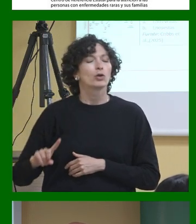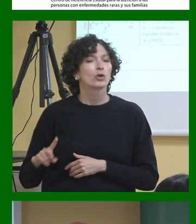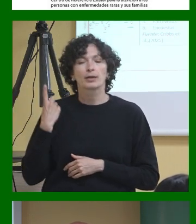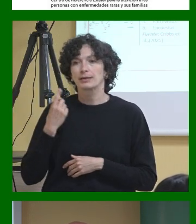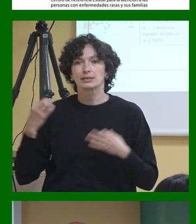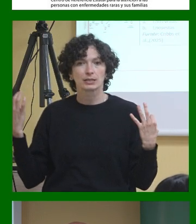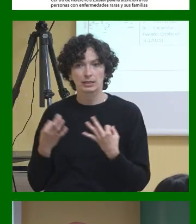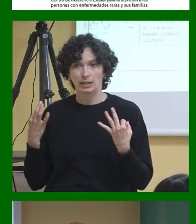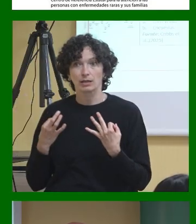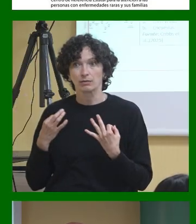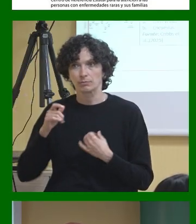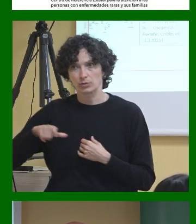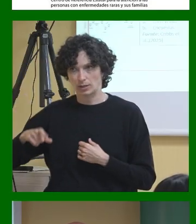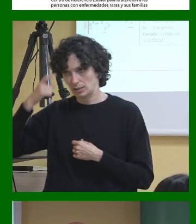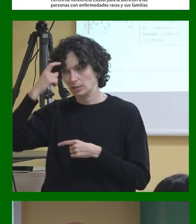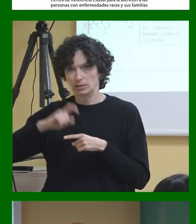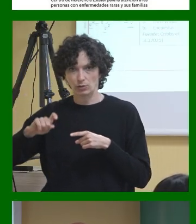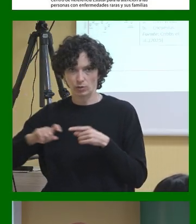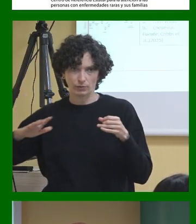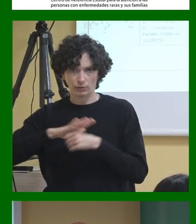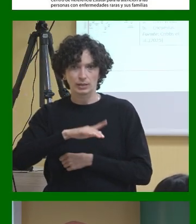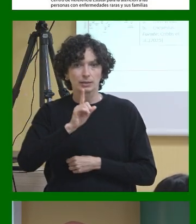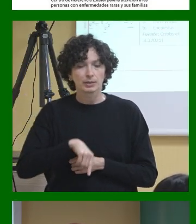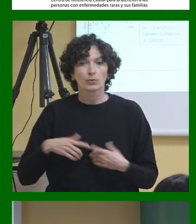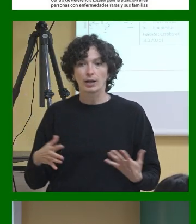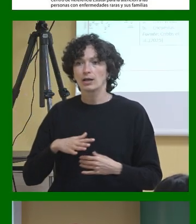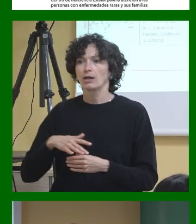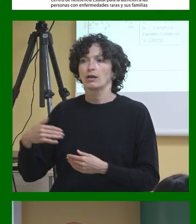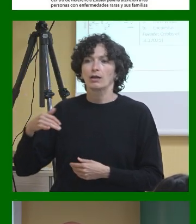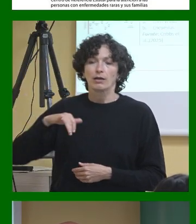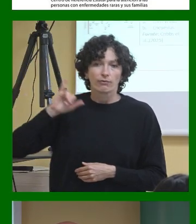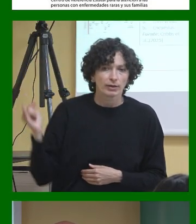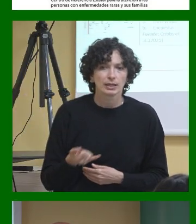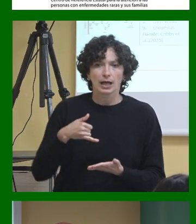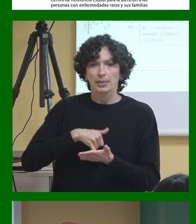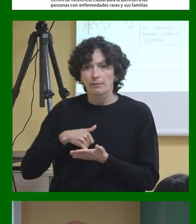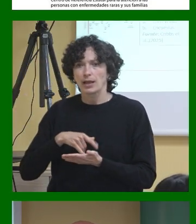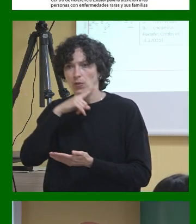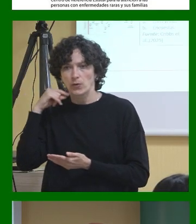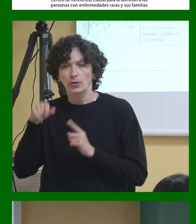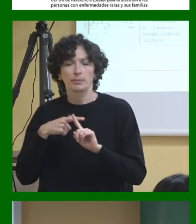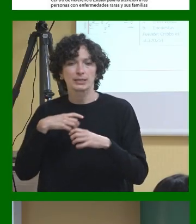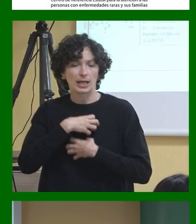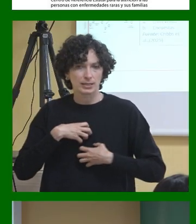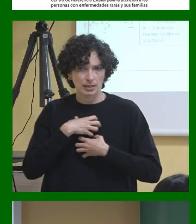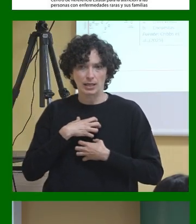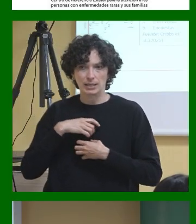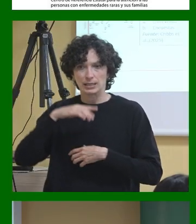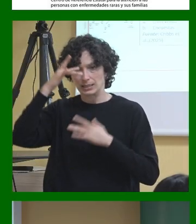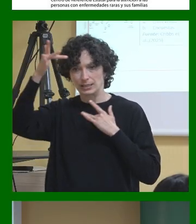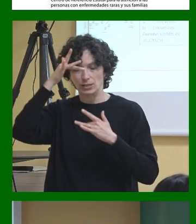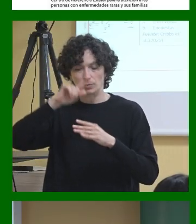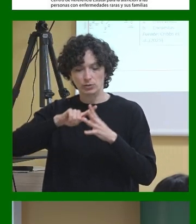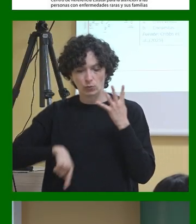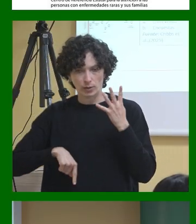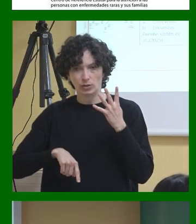nos repercute a los psicólogos, son los siguientes. Son la fatiga, debilidad, dolor y ansiedad. Estos son los 4 síntomas. ¿Qué quiere decir